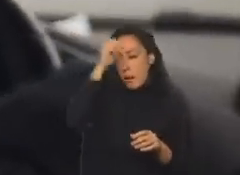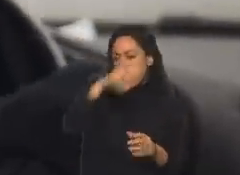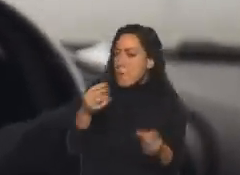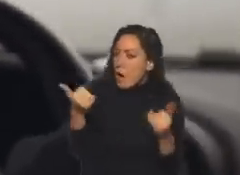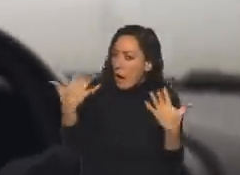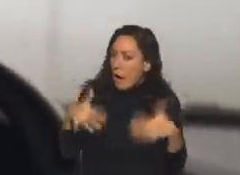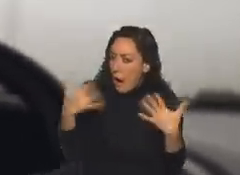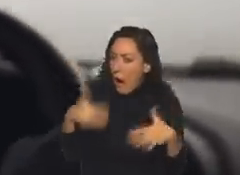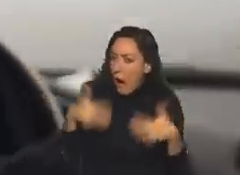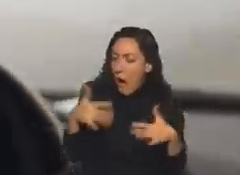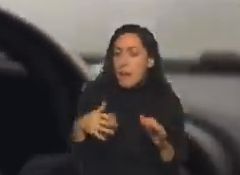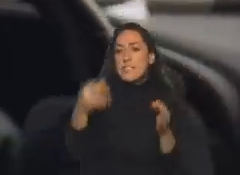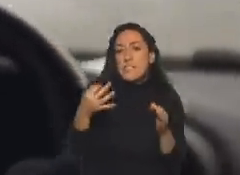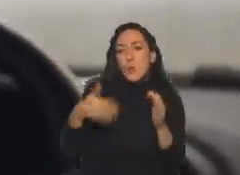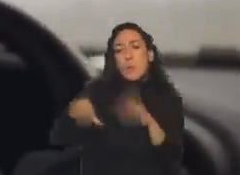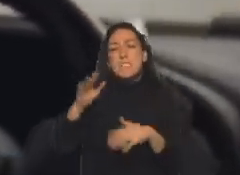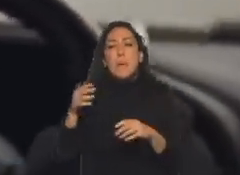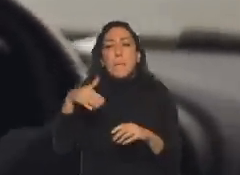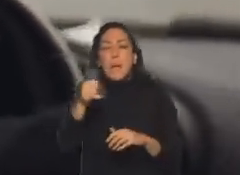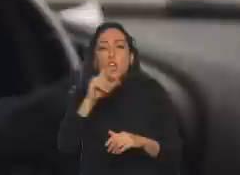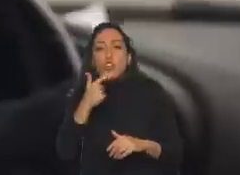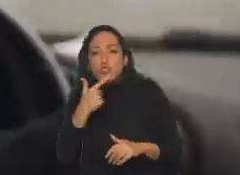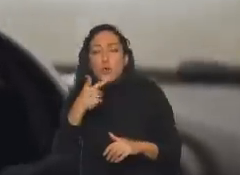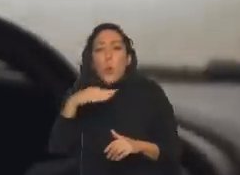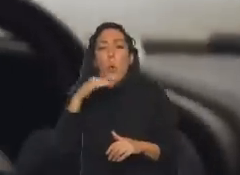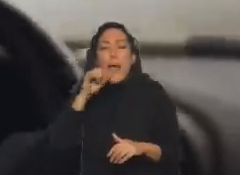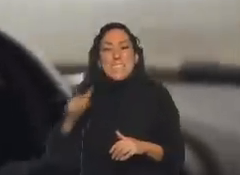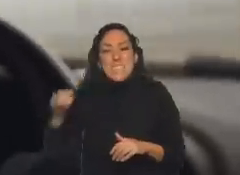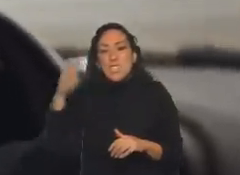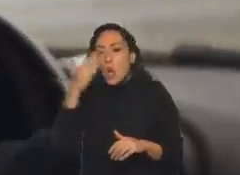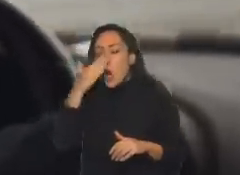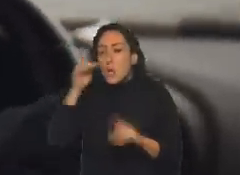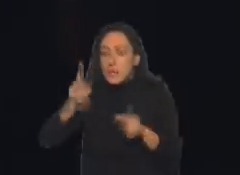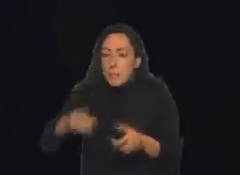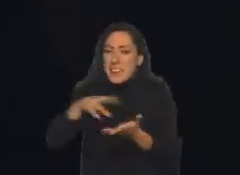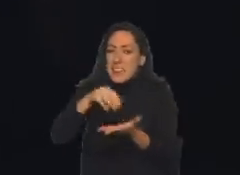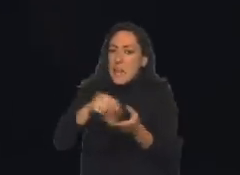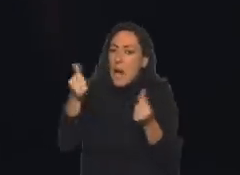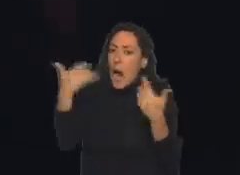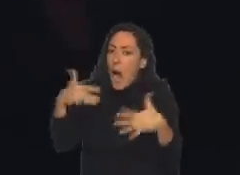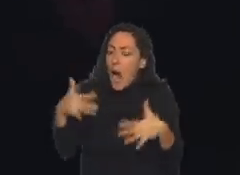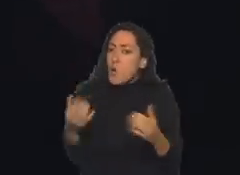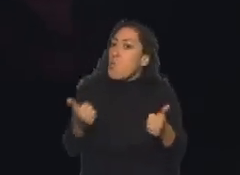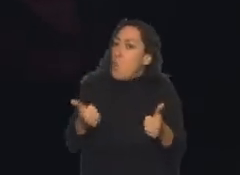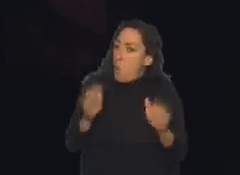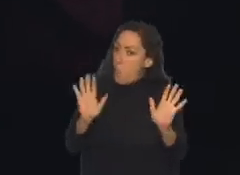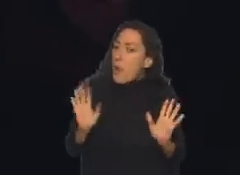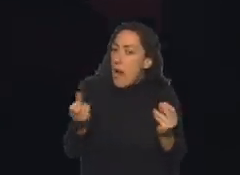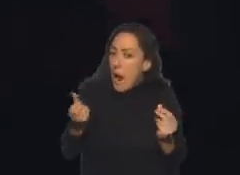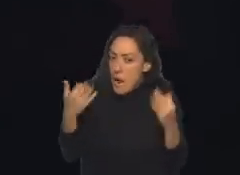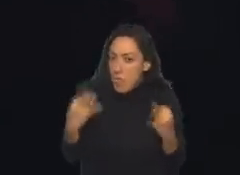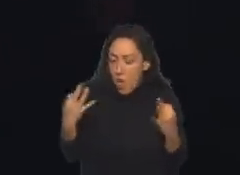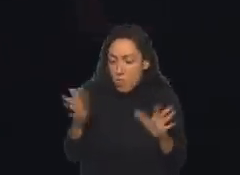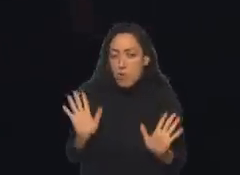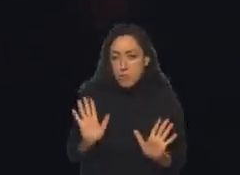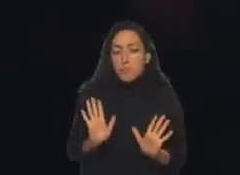Capaz que un poco más caro que esto sea la zona de Marco Juárez, ahí en Córdoba, que también son tierras muy caras y muy buenas. Pero este es...